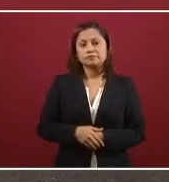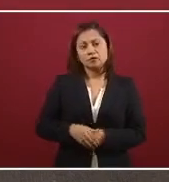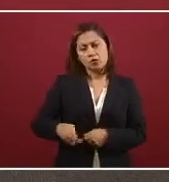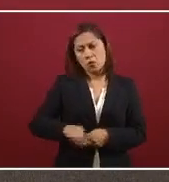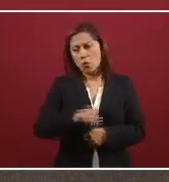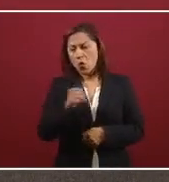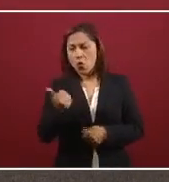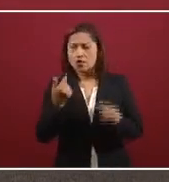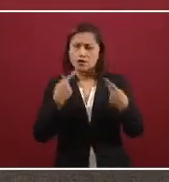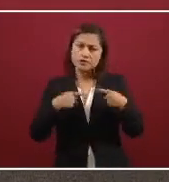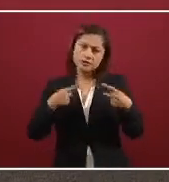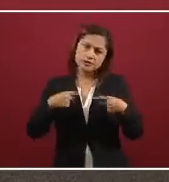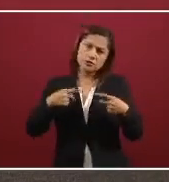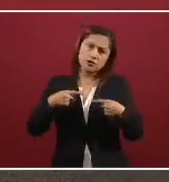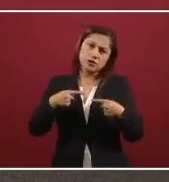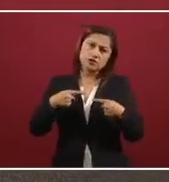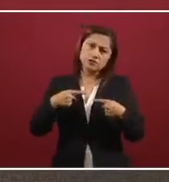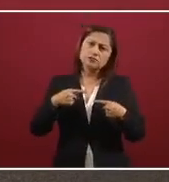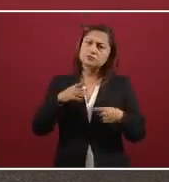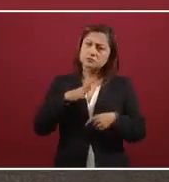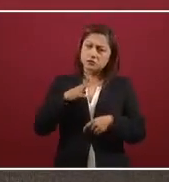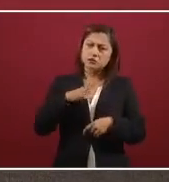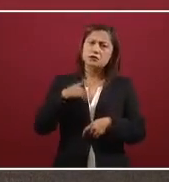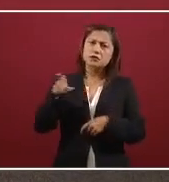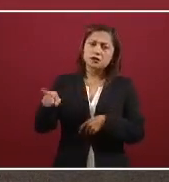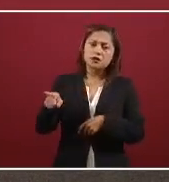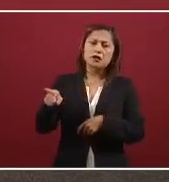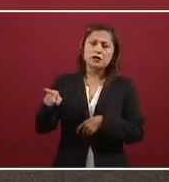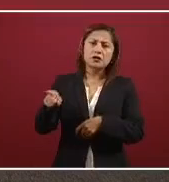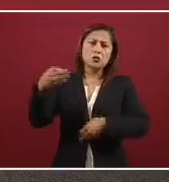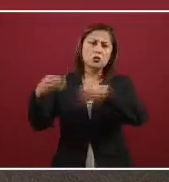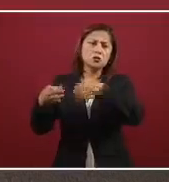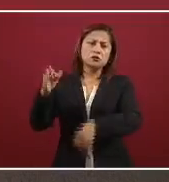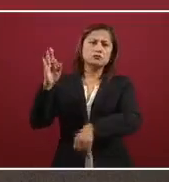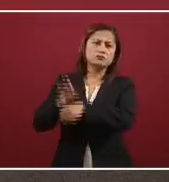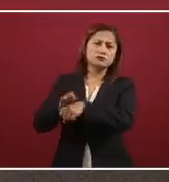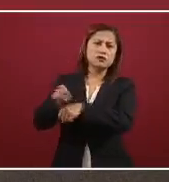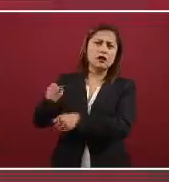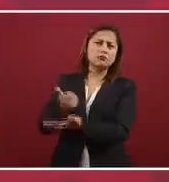contribuyentes amparados, hasta políticos,